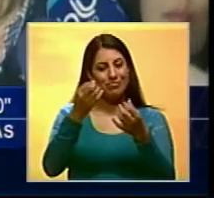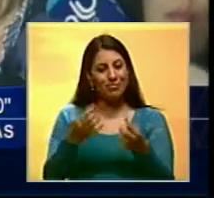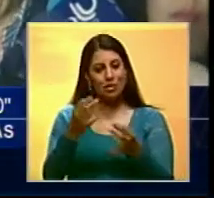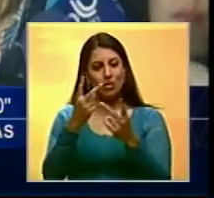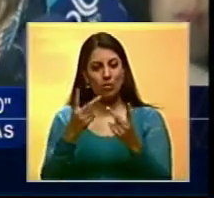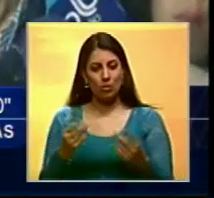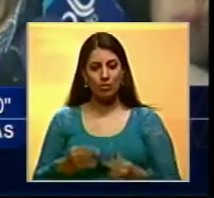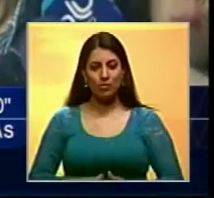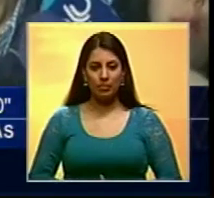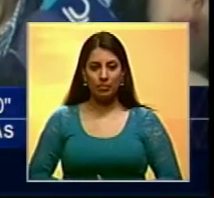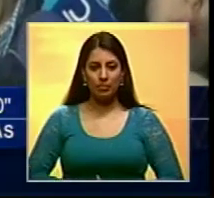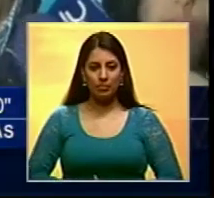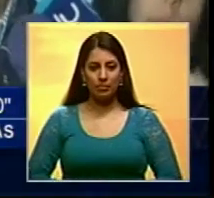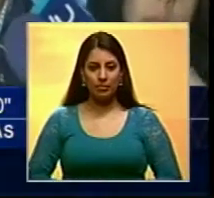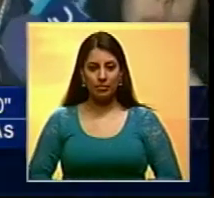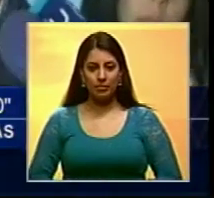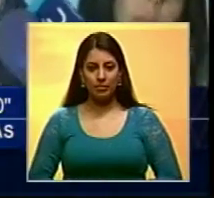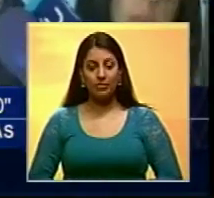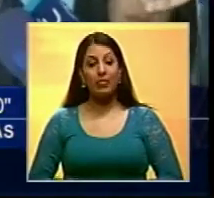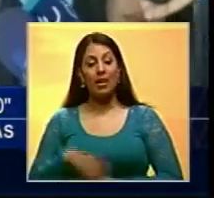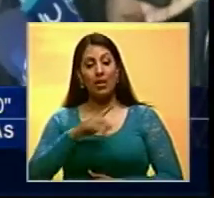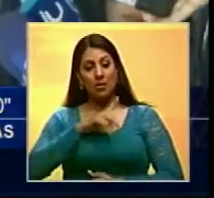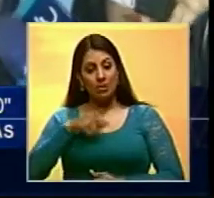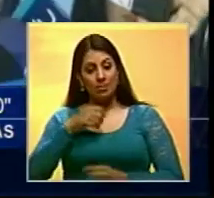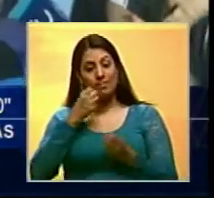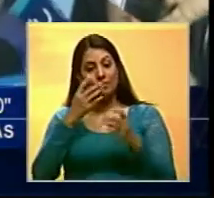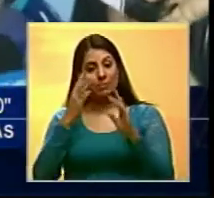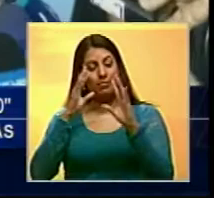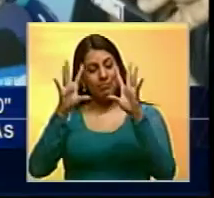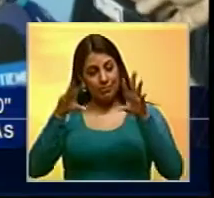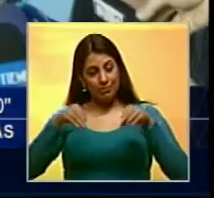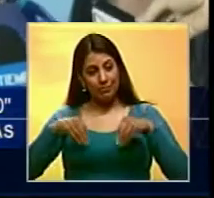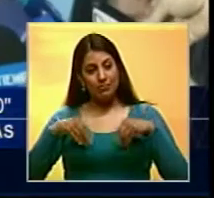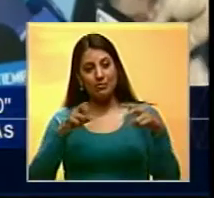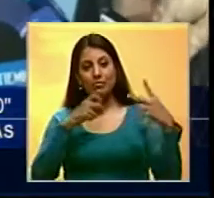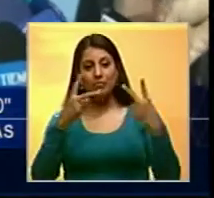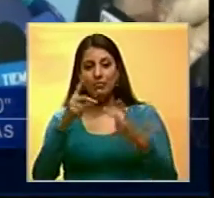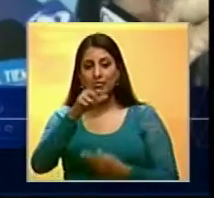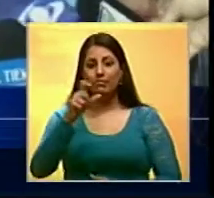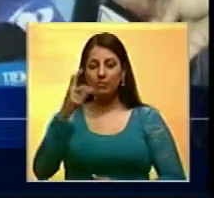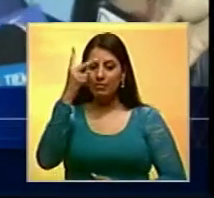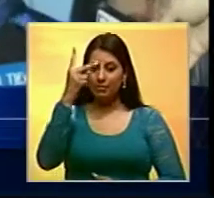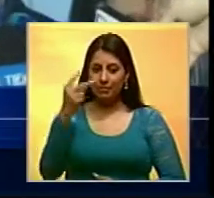definitivo. Que sean puestos en conocimiento de los voceros